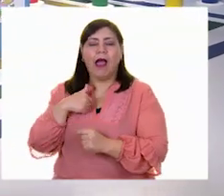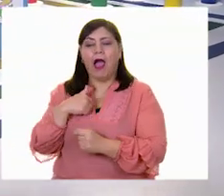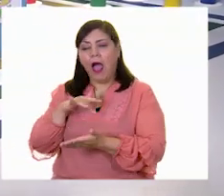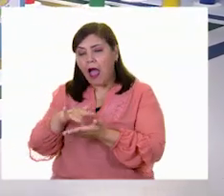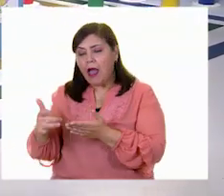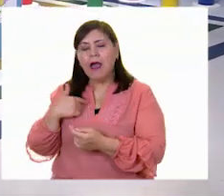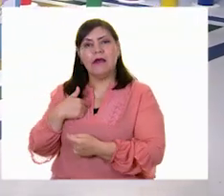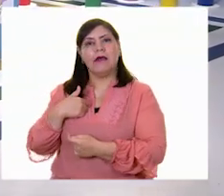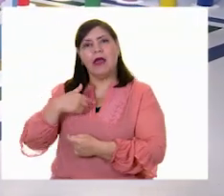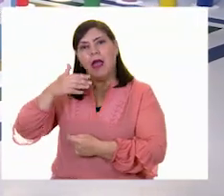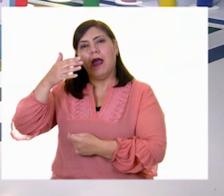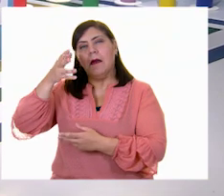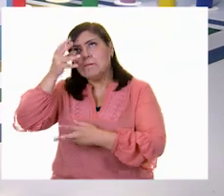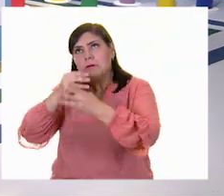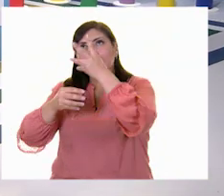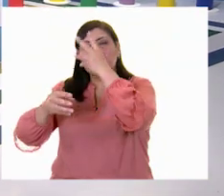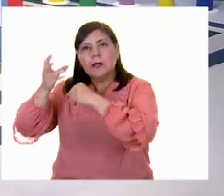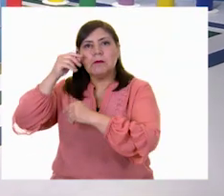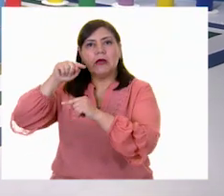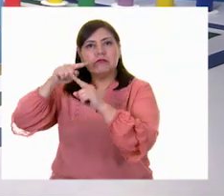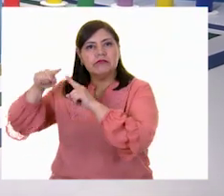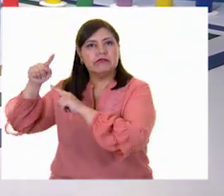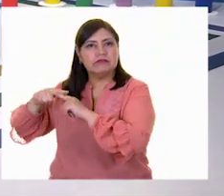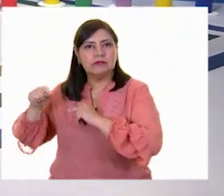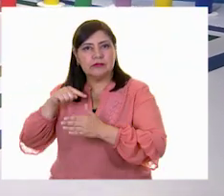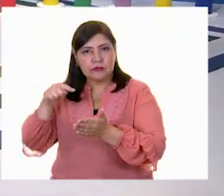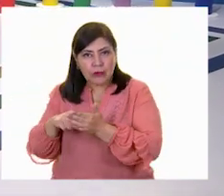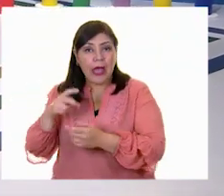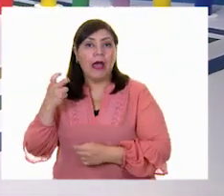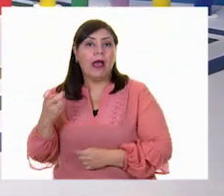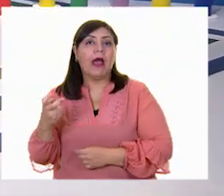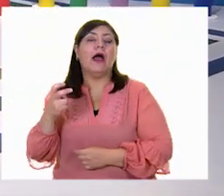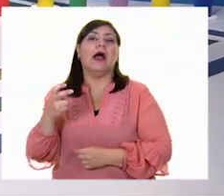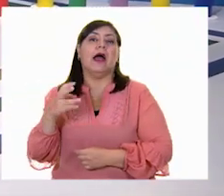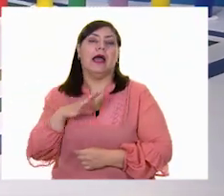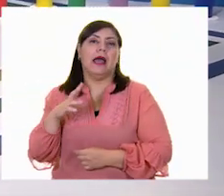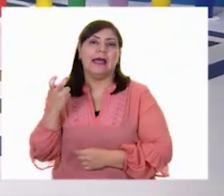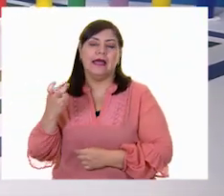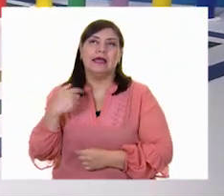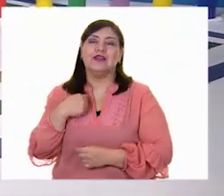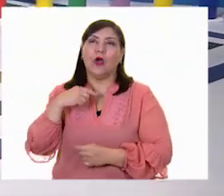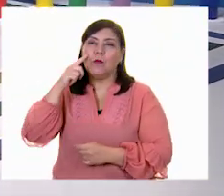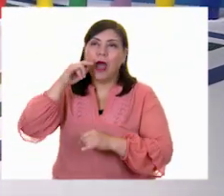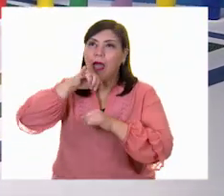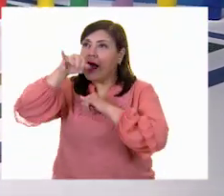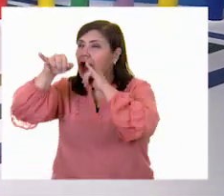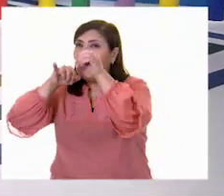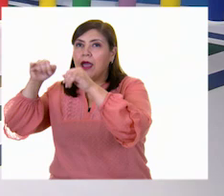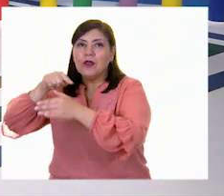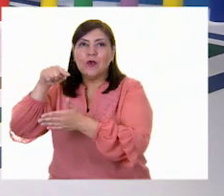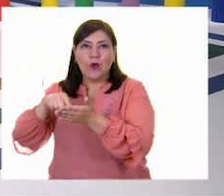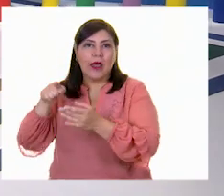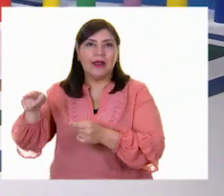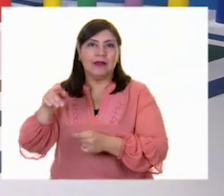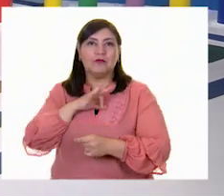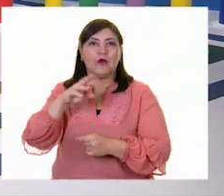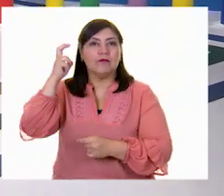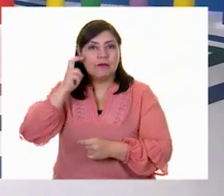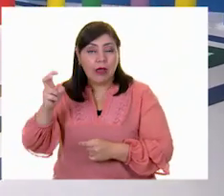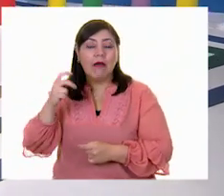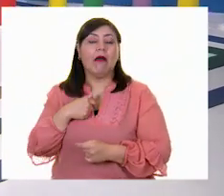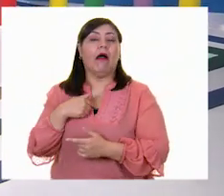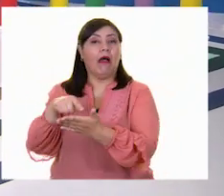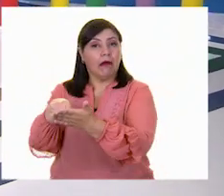cosas de múltiples hitos. Y esas tarjetas postales han sido una especie de ventanitas hacia los destinos en los que ella ha estado. Y también